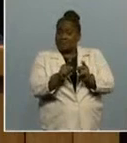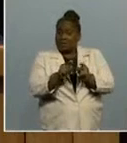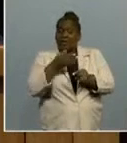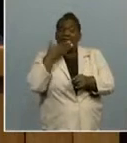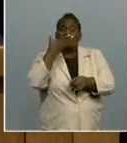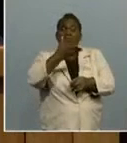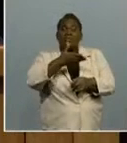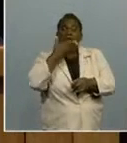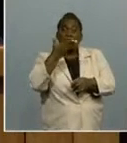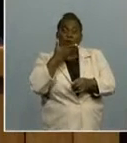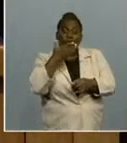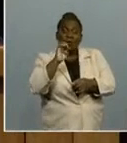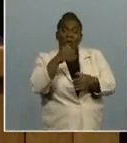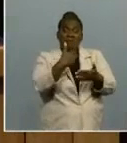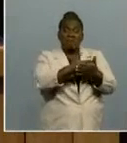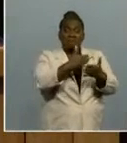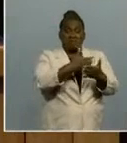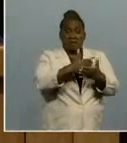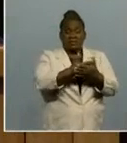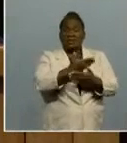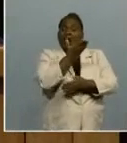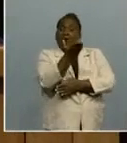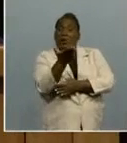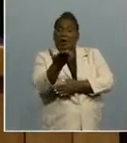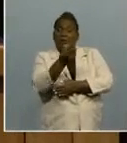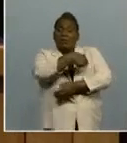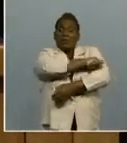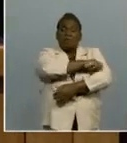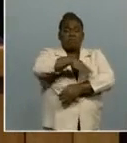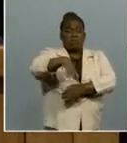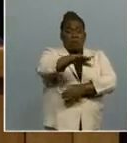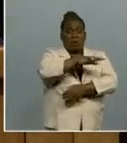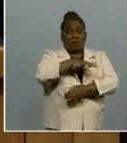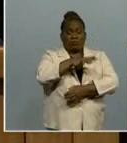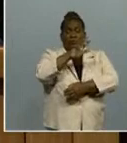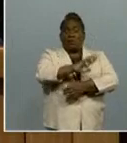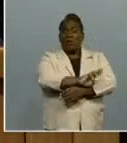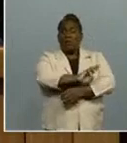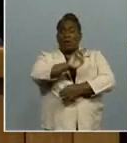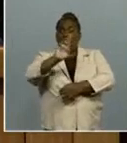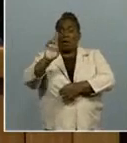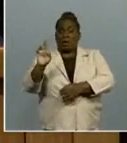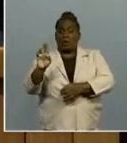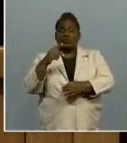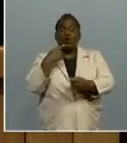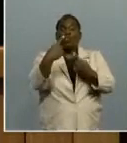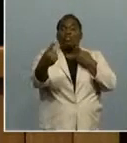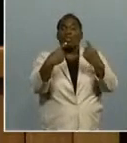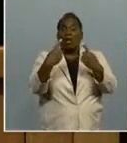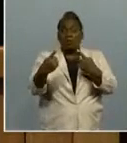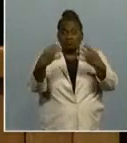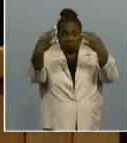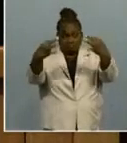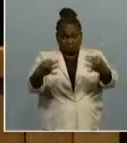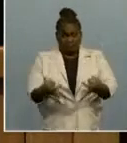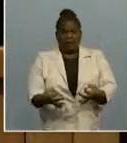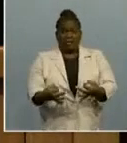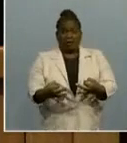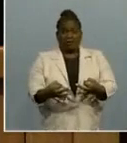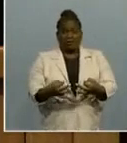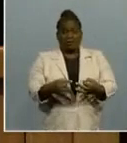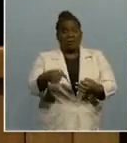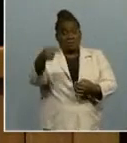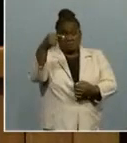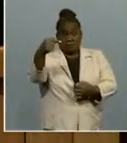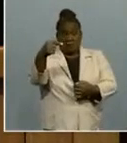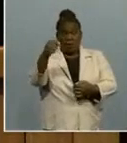institucionales y las demandas públicas la revolución es diálogo verdadero que antepone la verdad